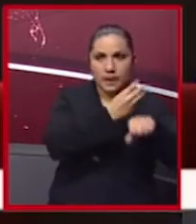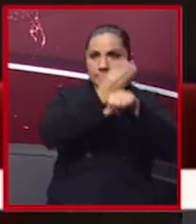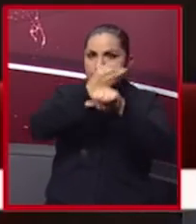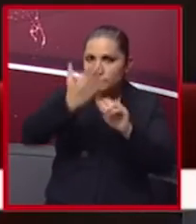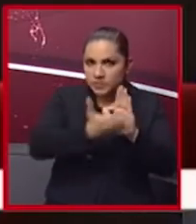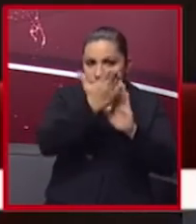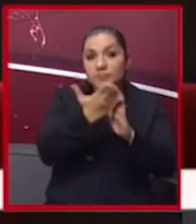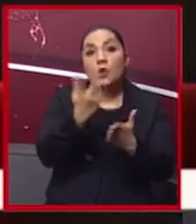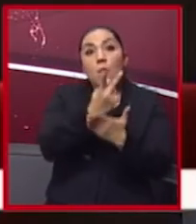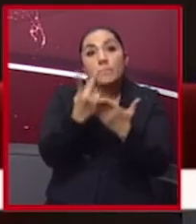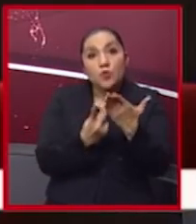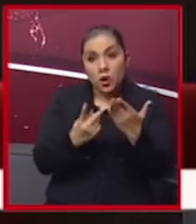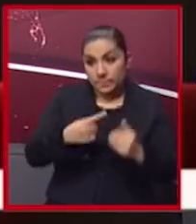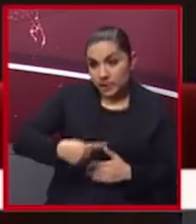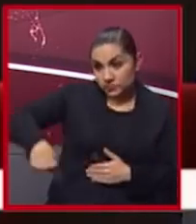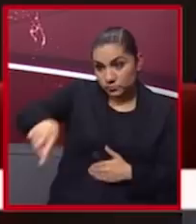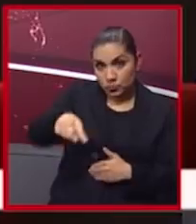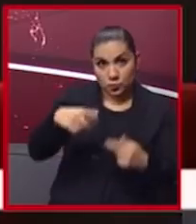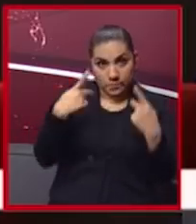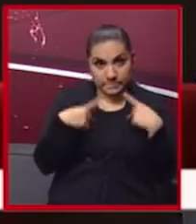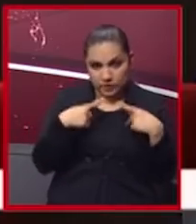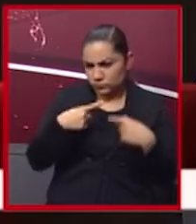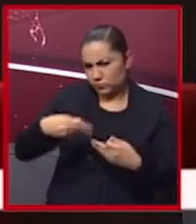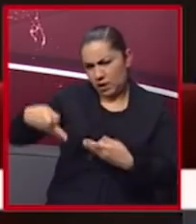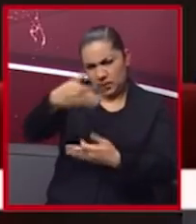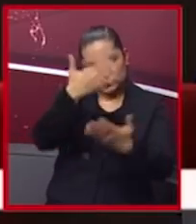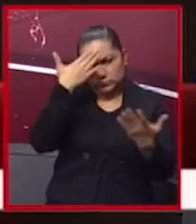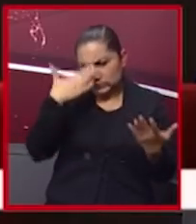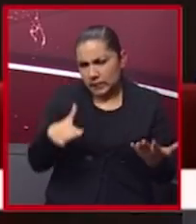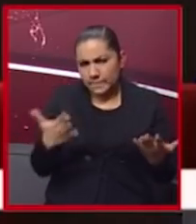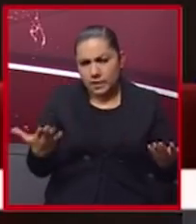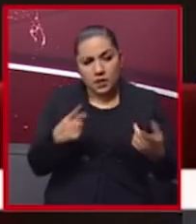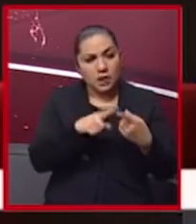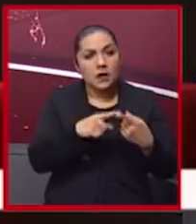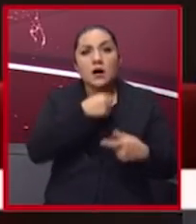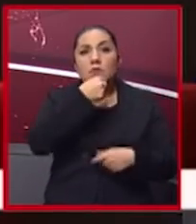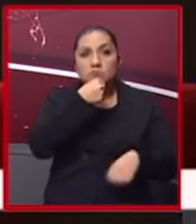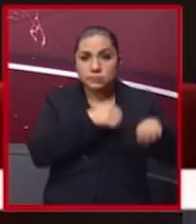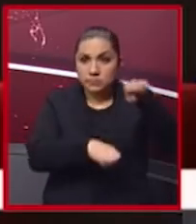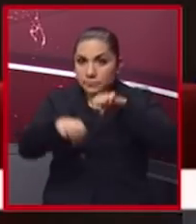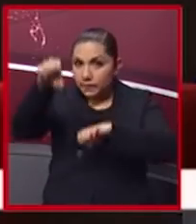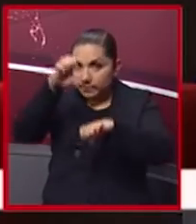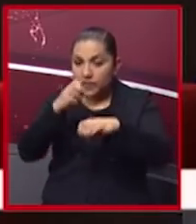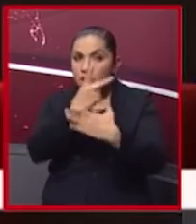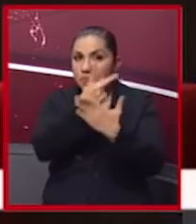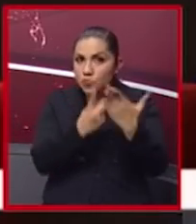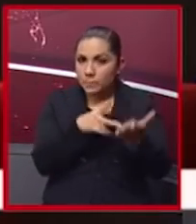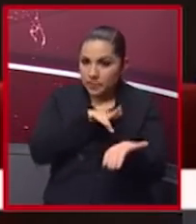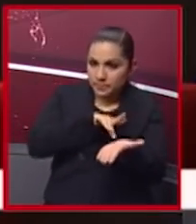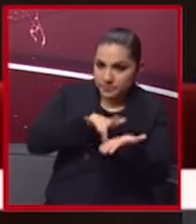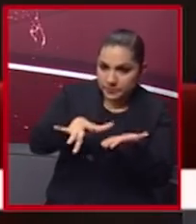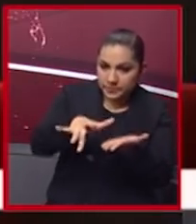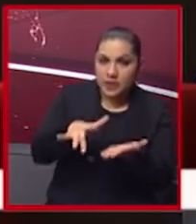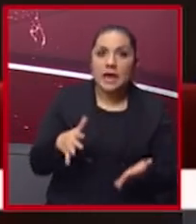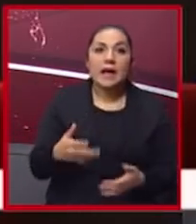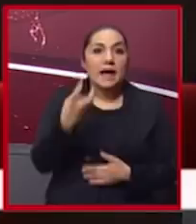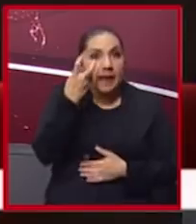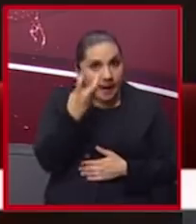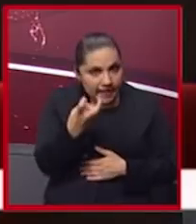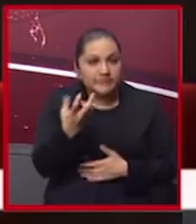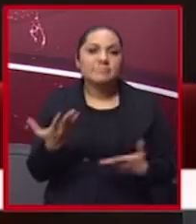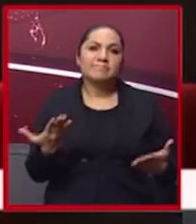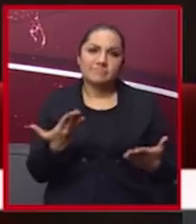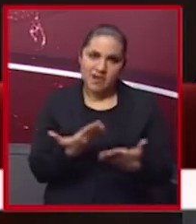conocen, estamos hablando en el caso del programa de adultos mayores del primer paso para tener ahora sí una